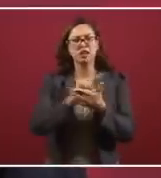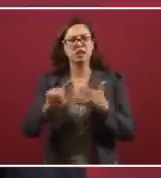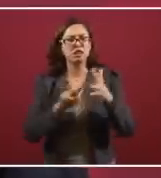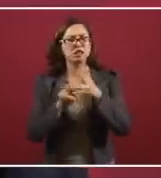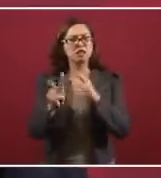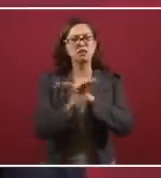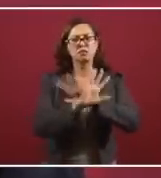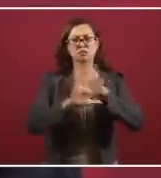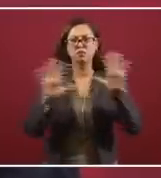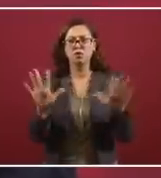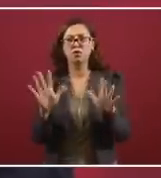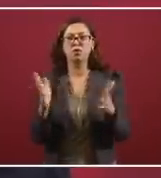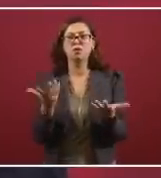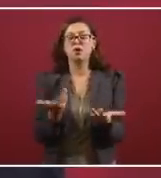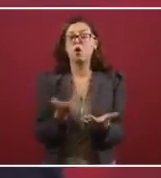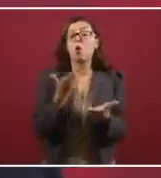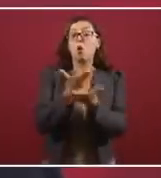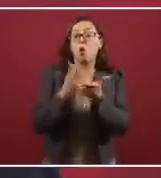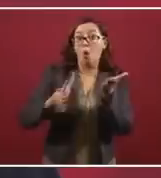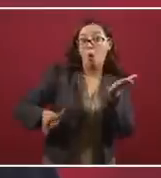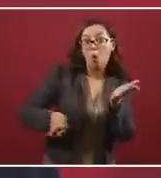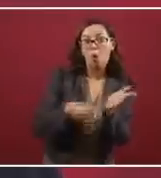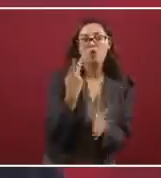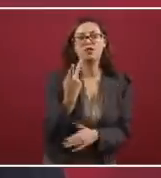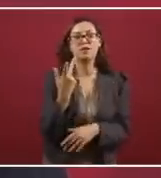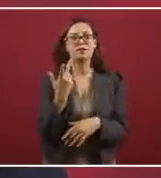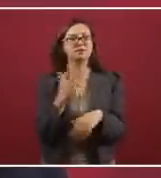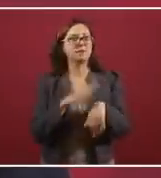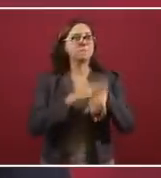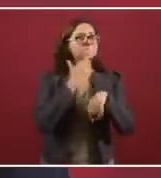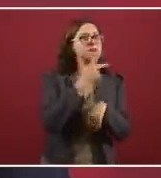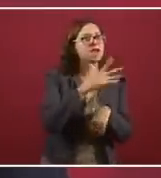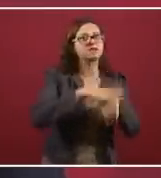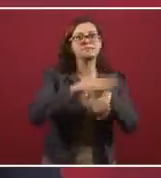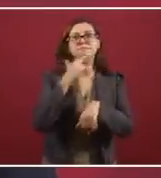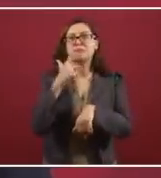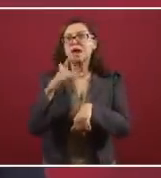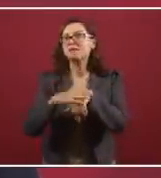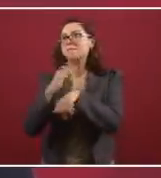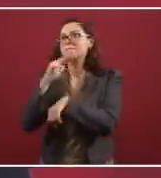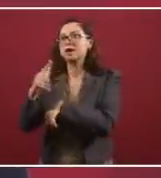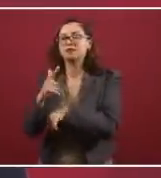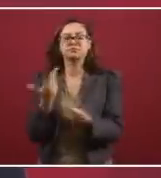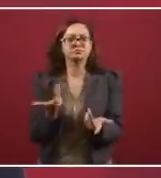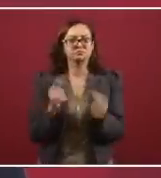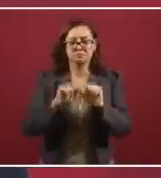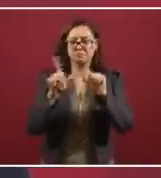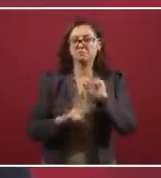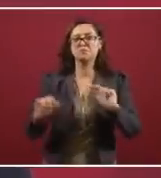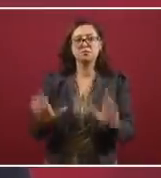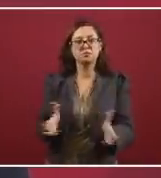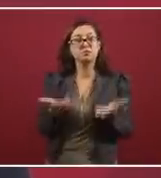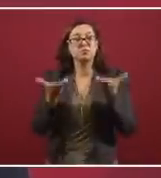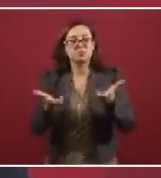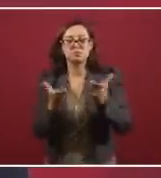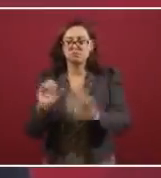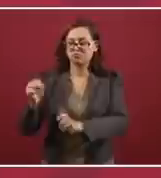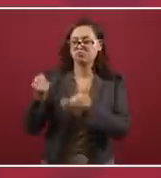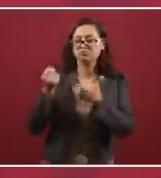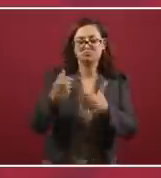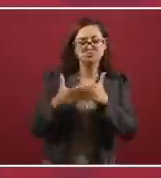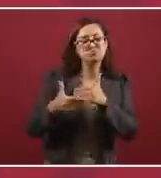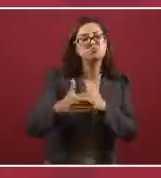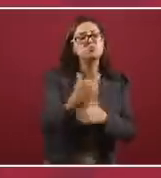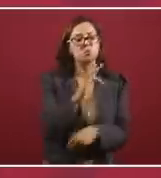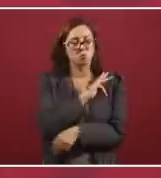a alcanzar superávits primarios, están todas las cosas puestas para que el país arranque un proceso de inversión.